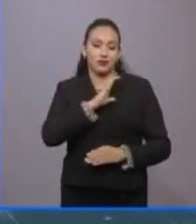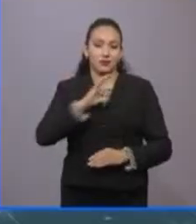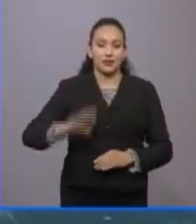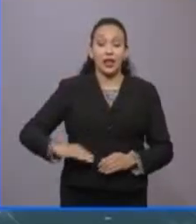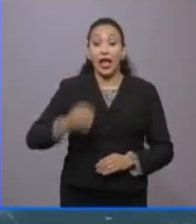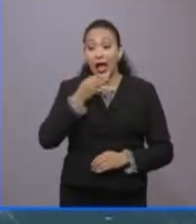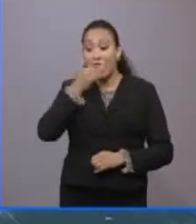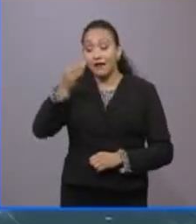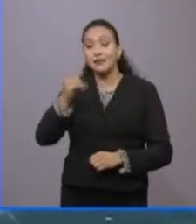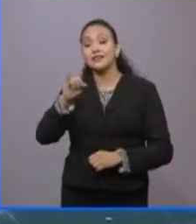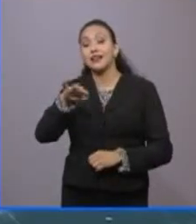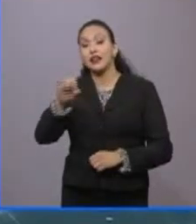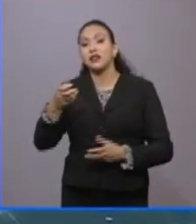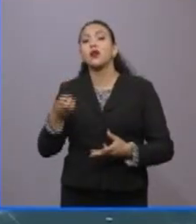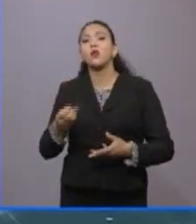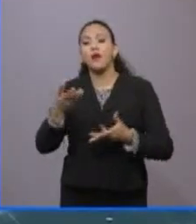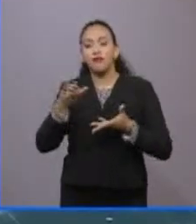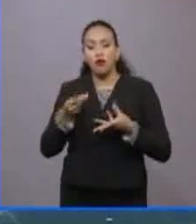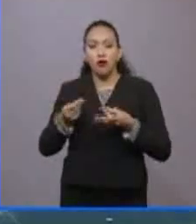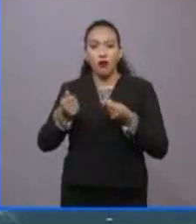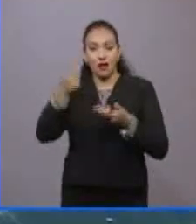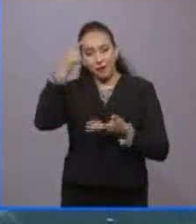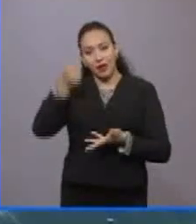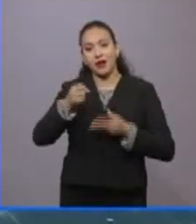INE ingresos y gastos de campaña.